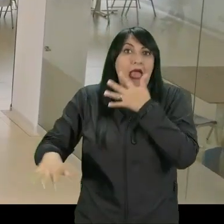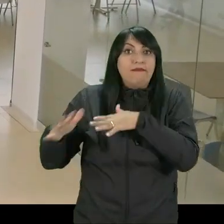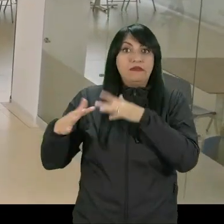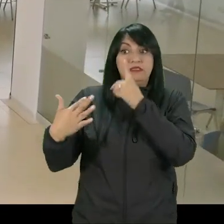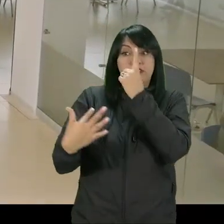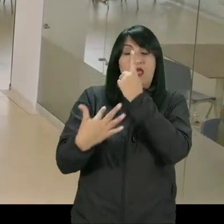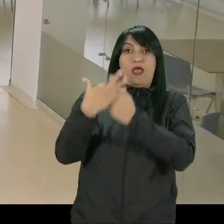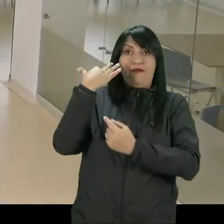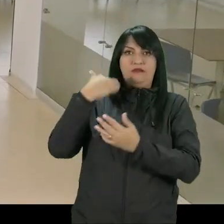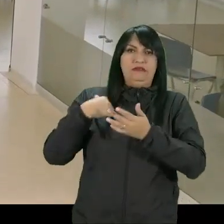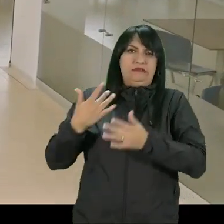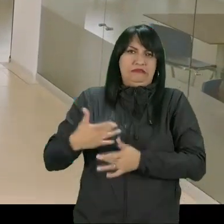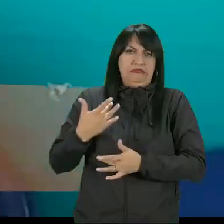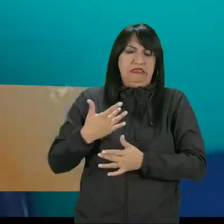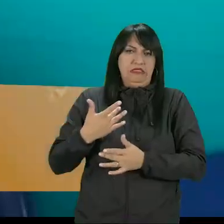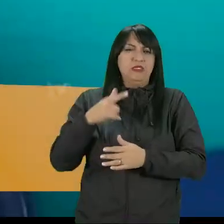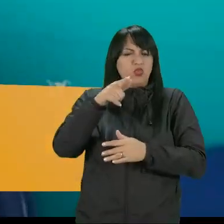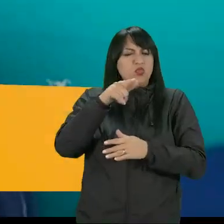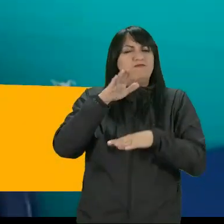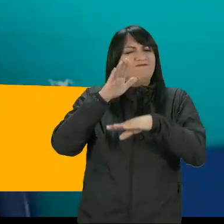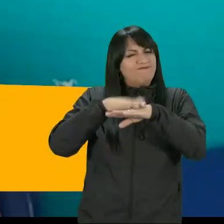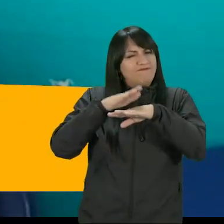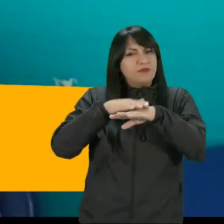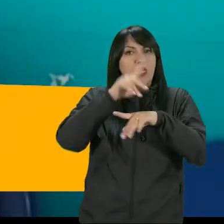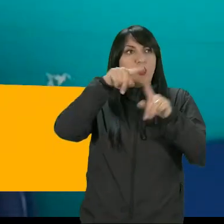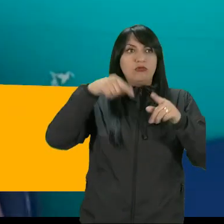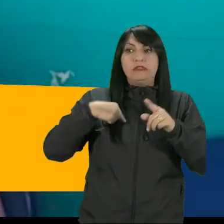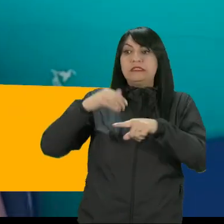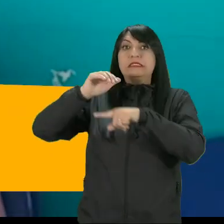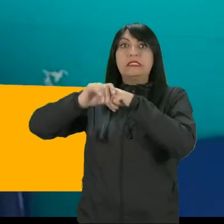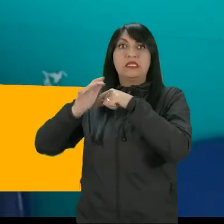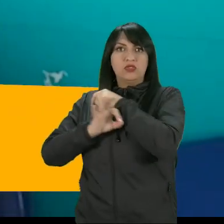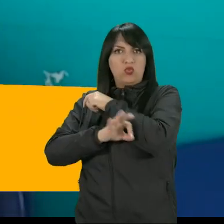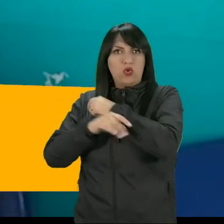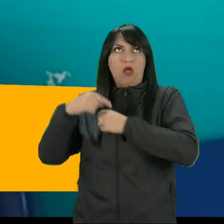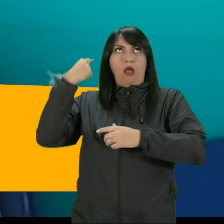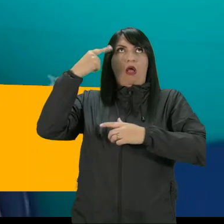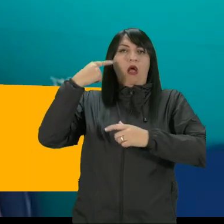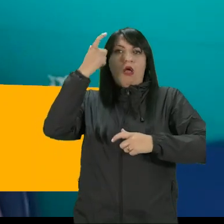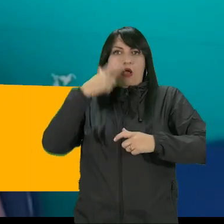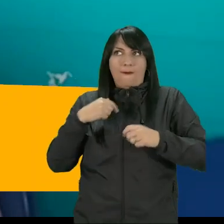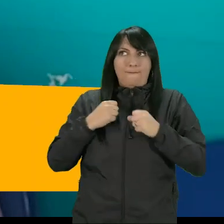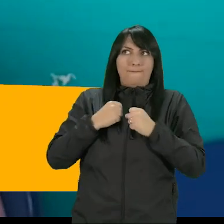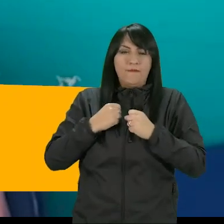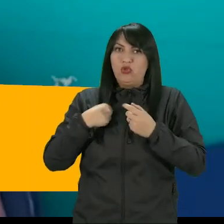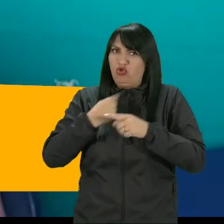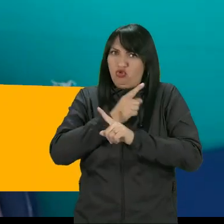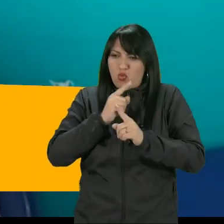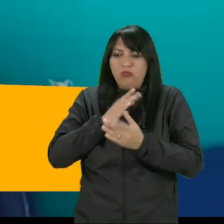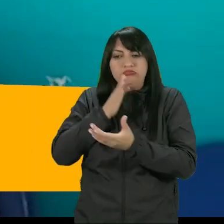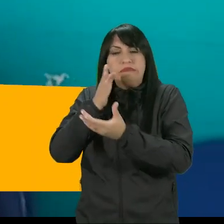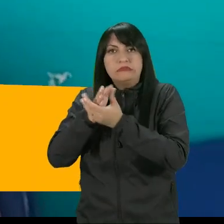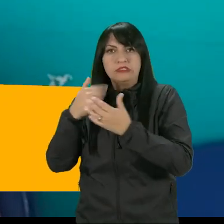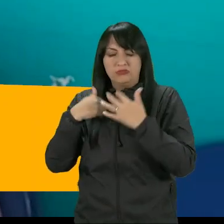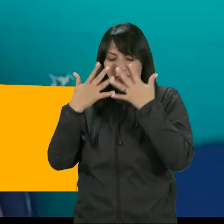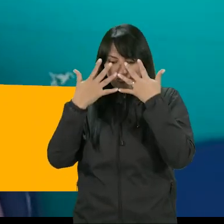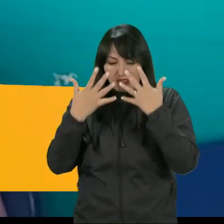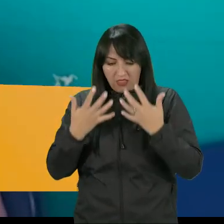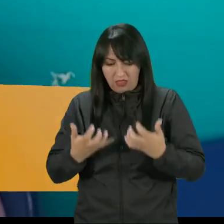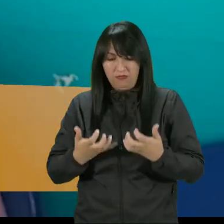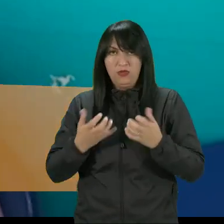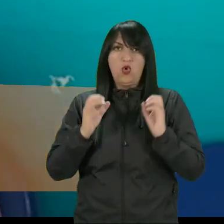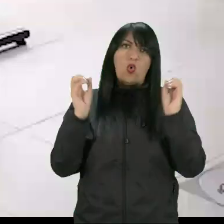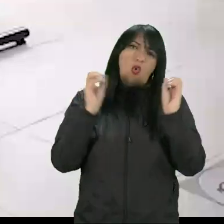esto como dice o sea lo anterior que siempre uno escucha que es para Locos creo que no es para Locos es para personas que a veces